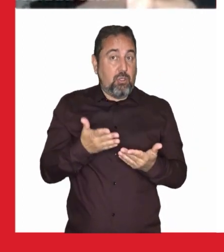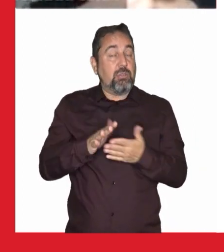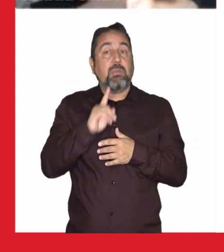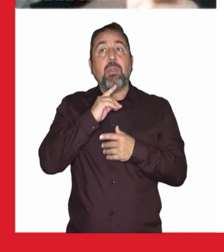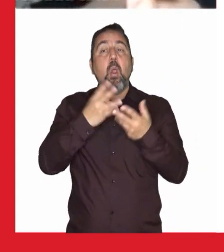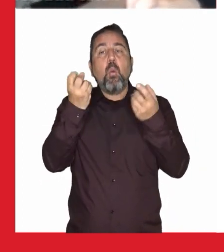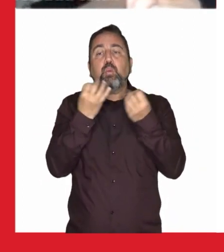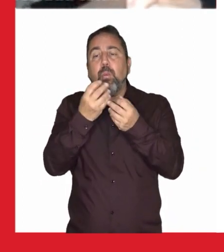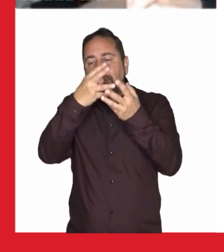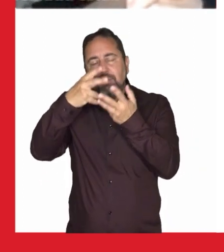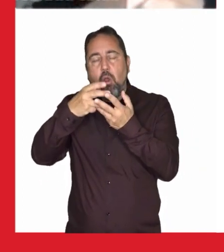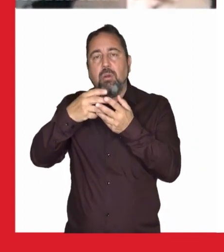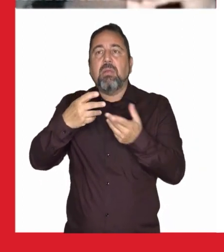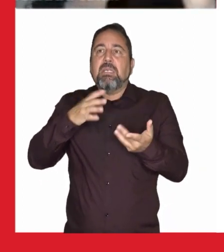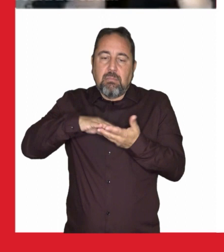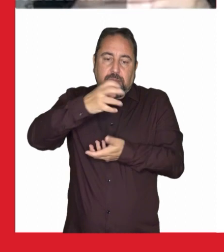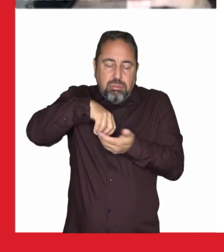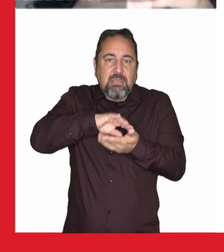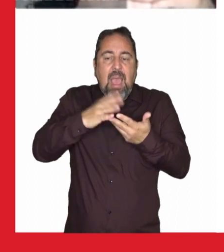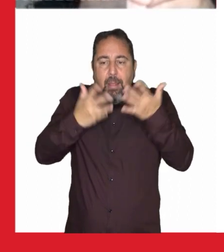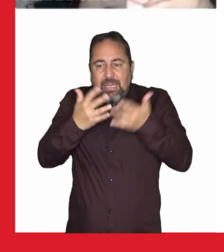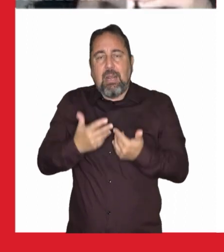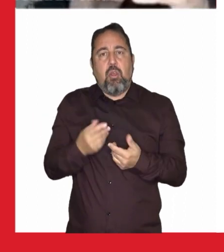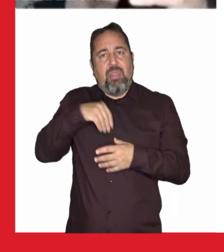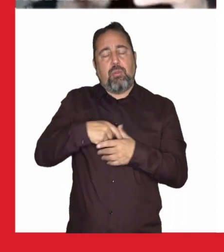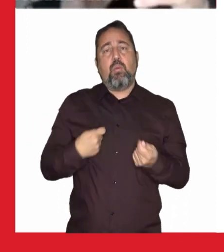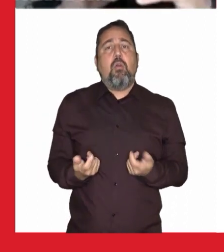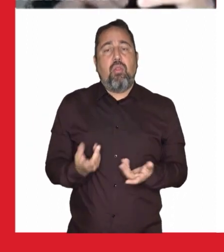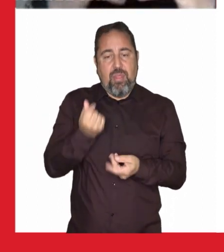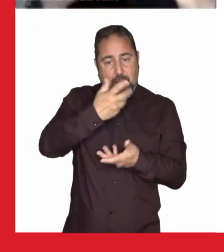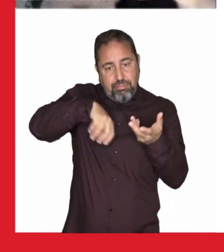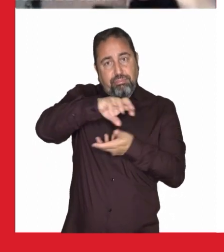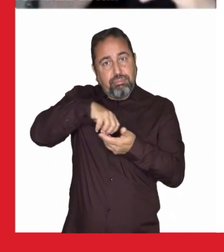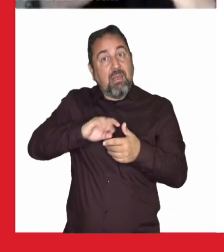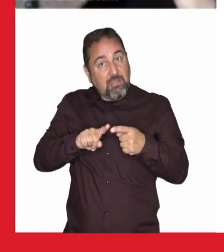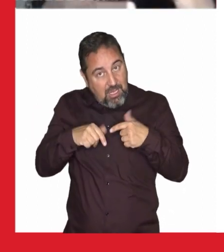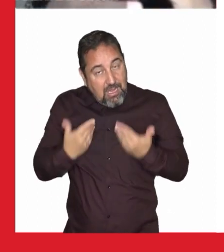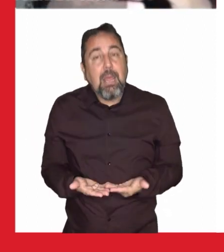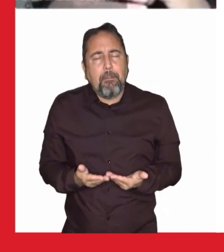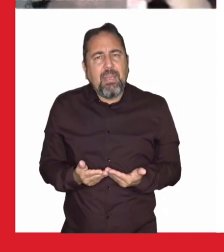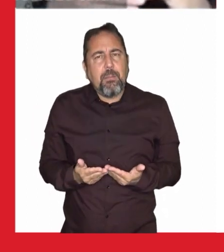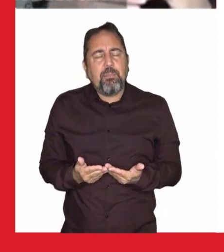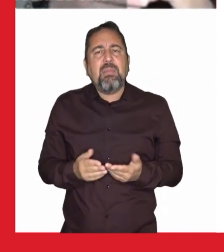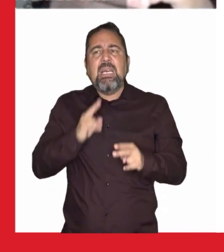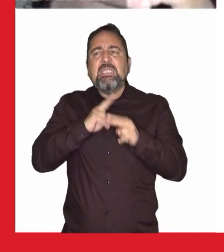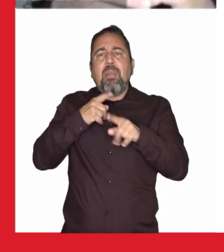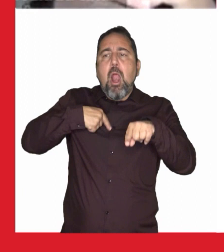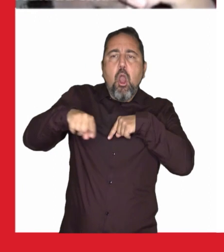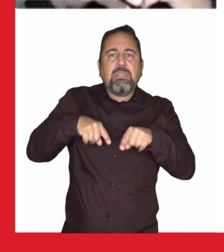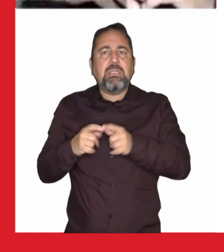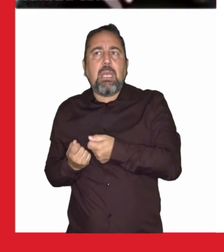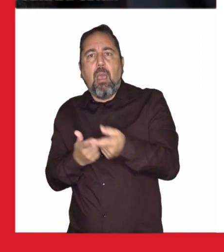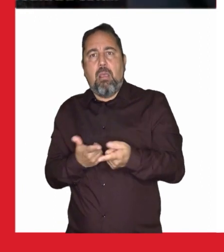contabilidad y administración. ¿Sí? No nos referimos solamente a los números, nos referimos a la cantidad de administración que hay en un negocio.